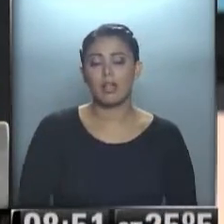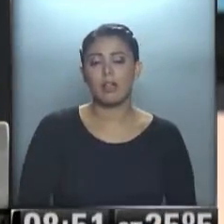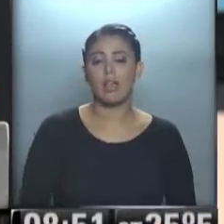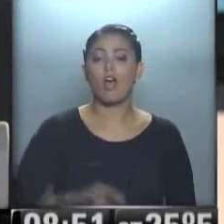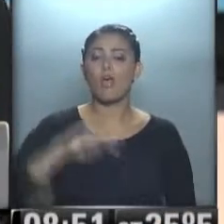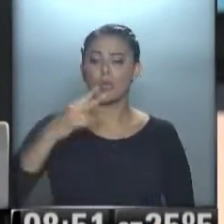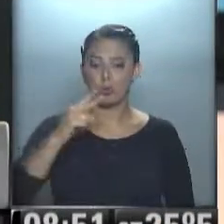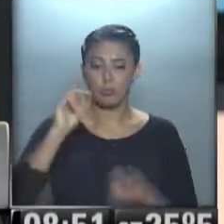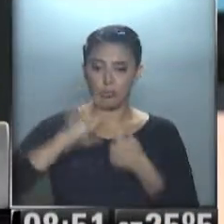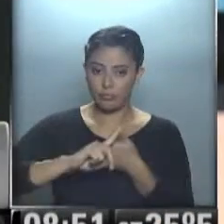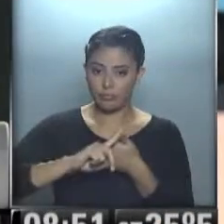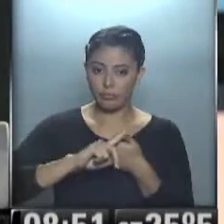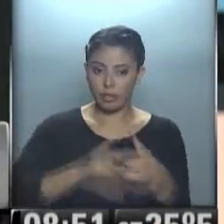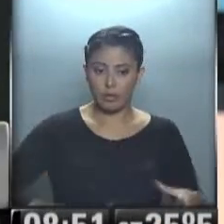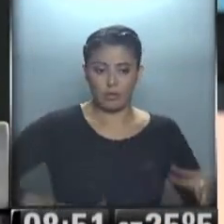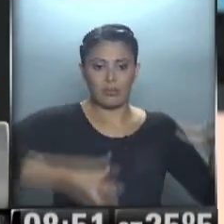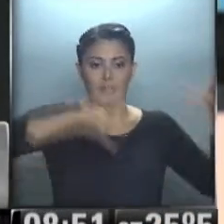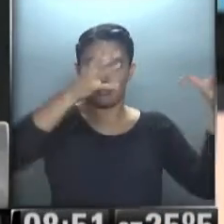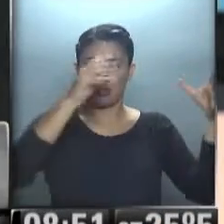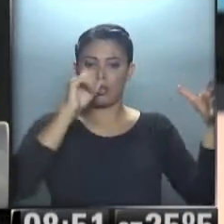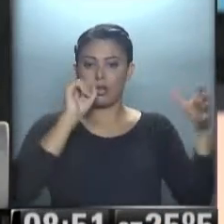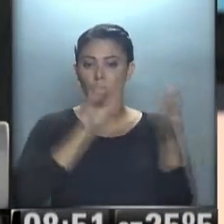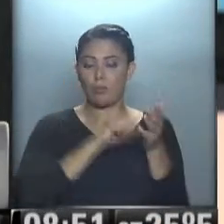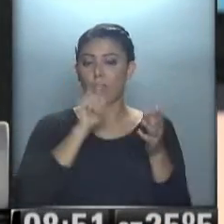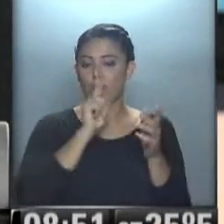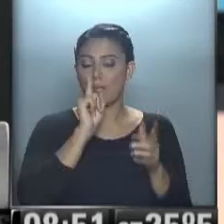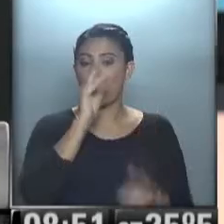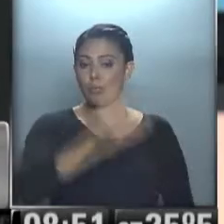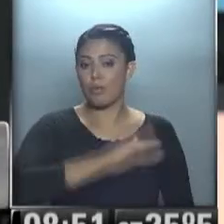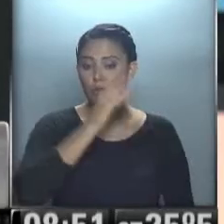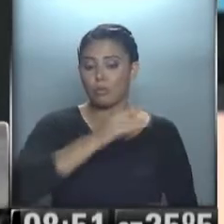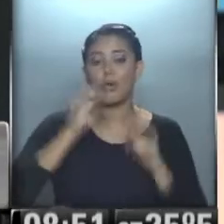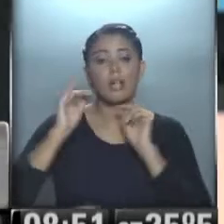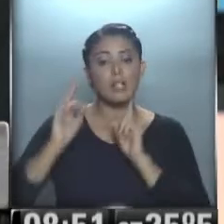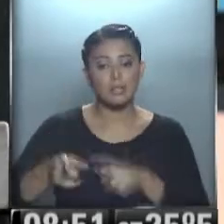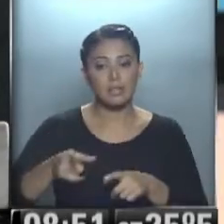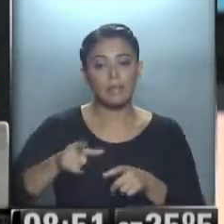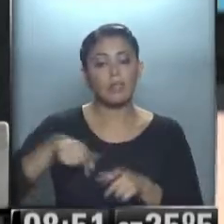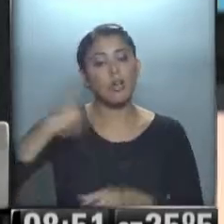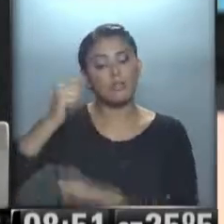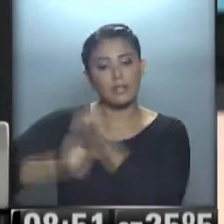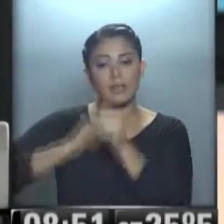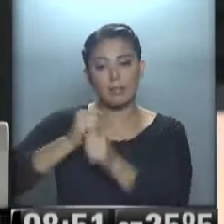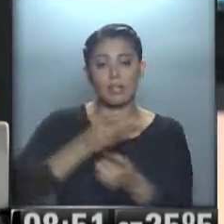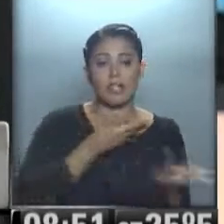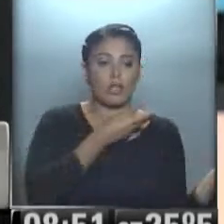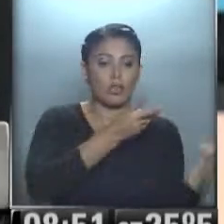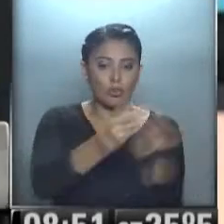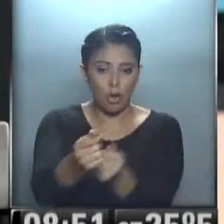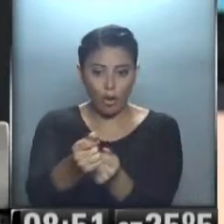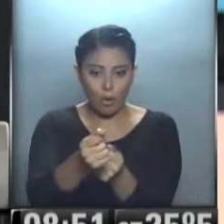que se dan es o en los silobolsa decir en propiedad el mismo productor o en los grandes acopiadores que lo compran en